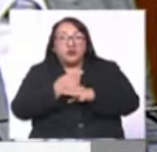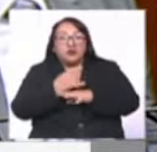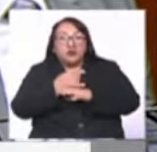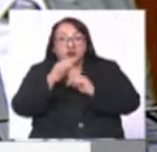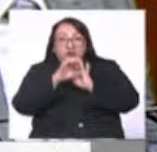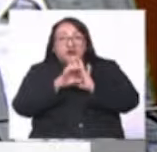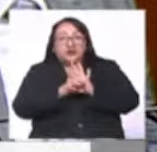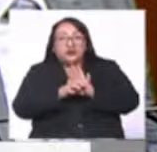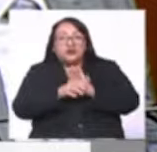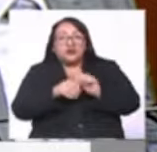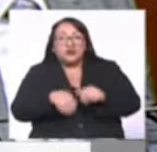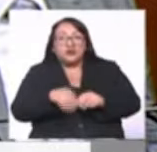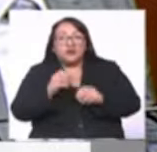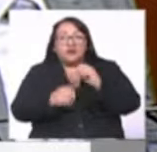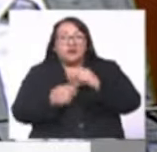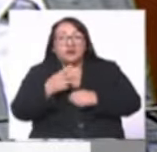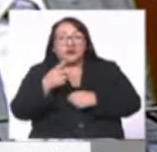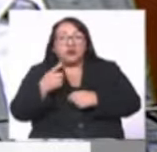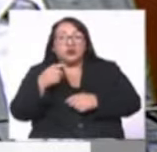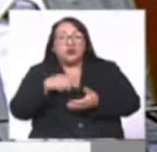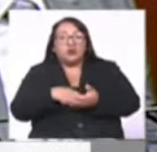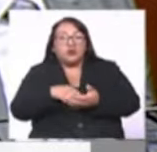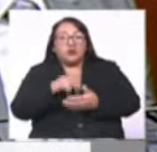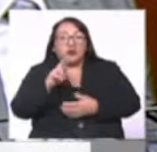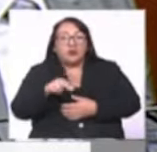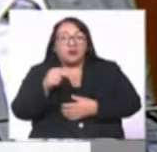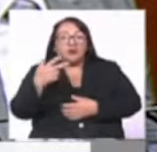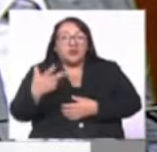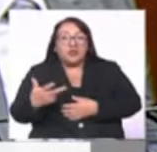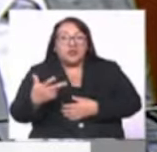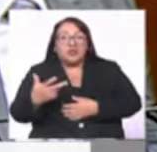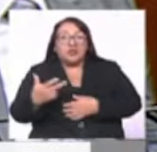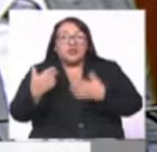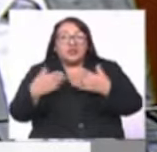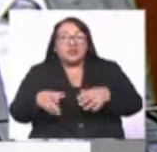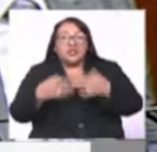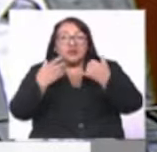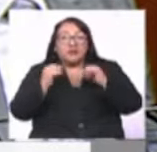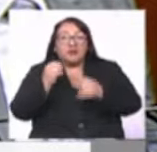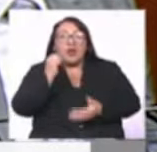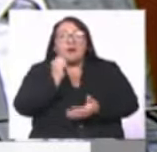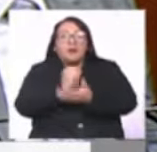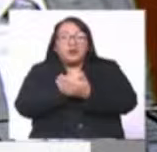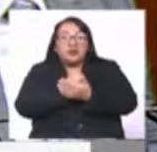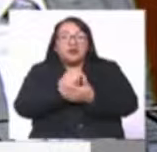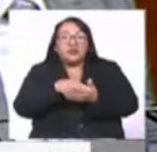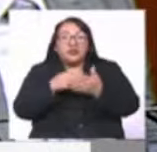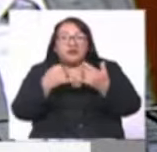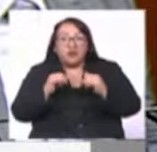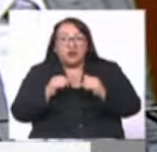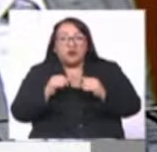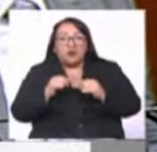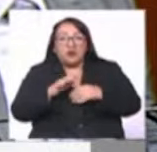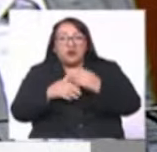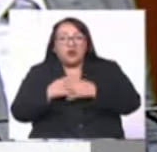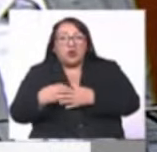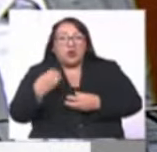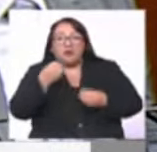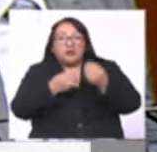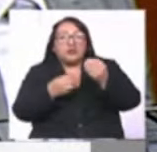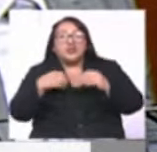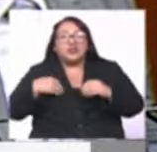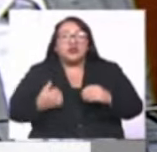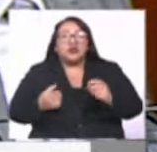constitucionales de fecha 21 de noviembre del 2023 se dio cuenta y se aprobó dicho informe con los aportes de la señora